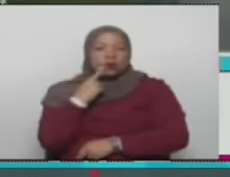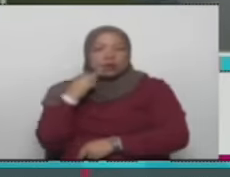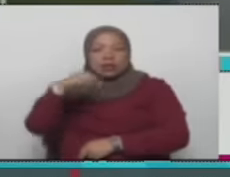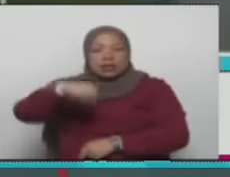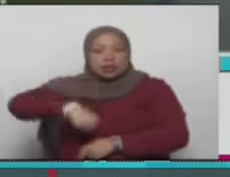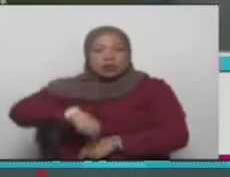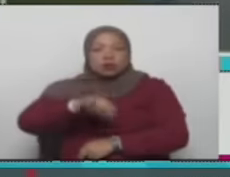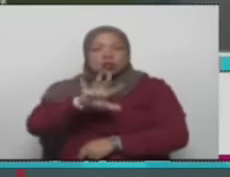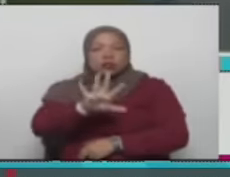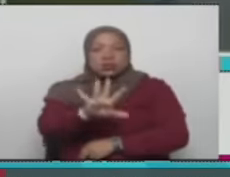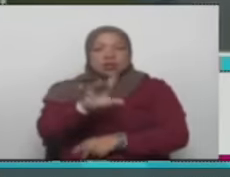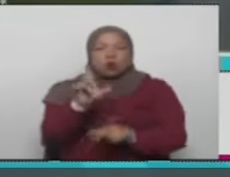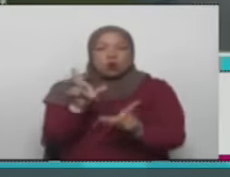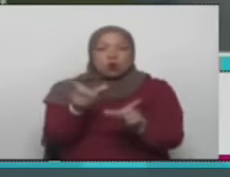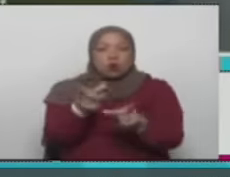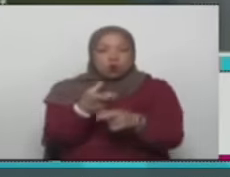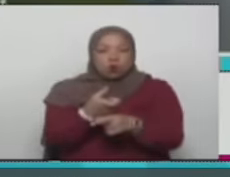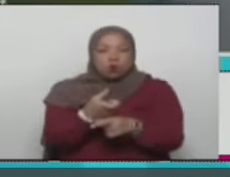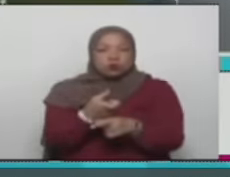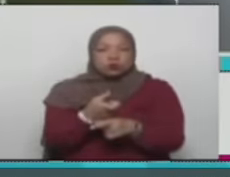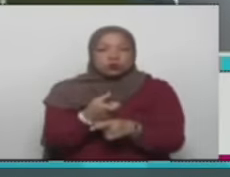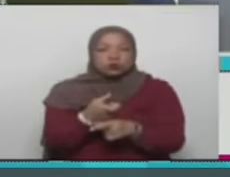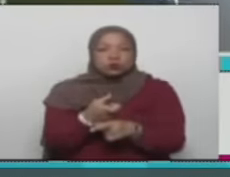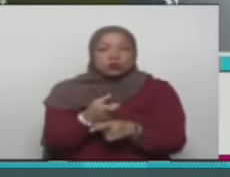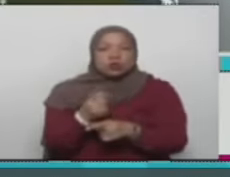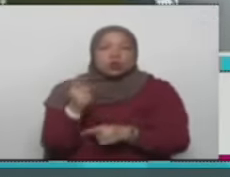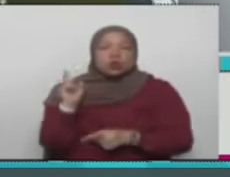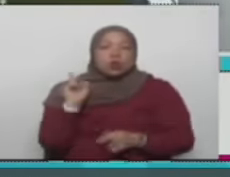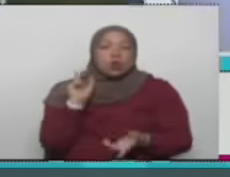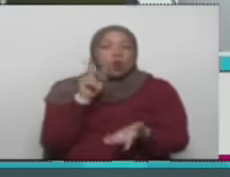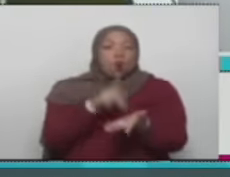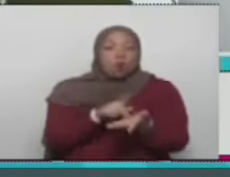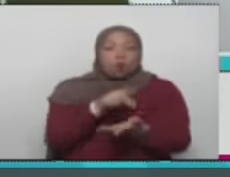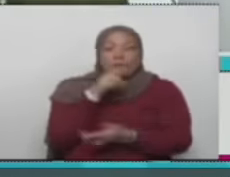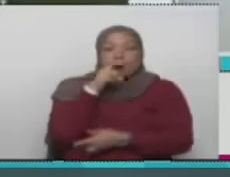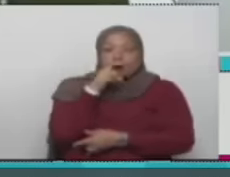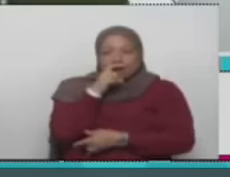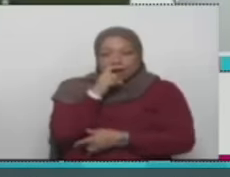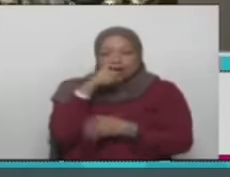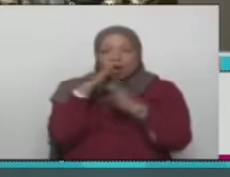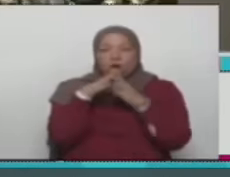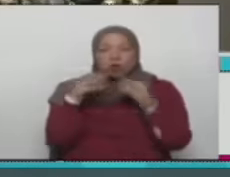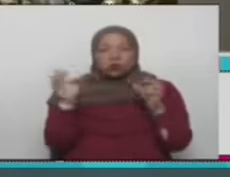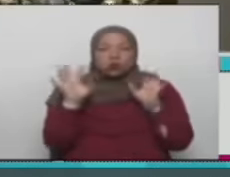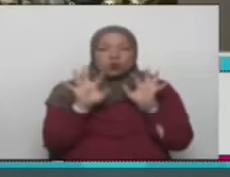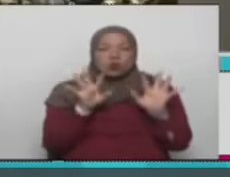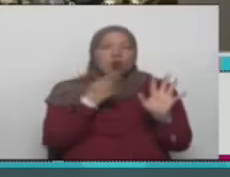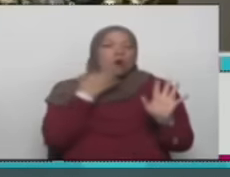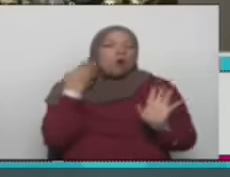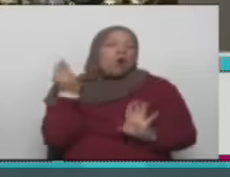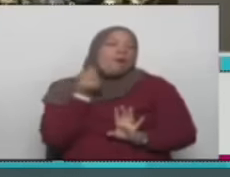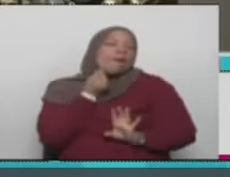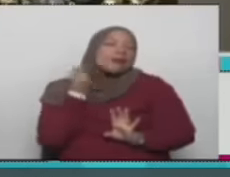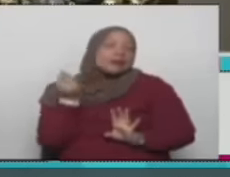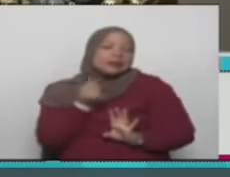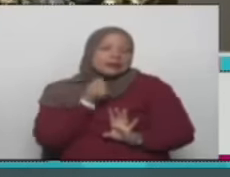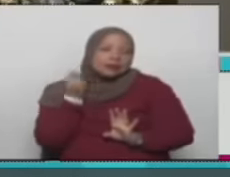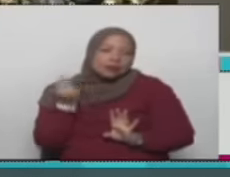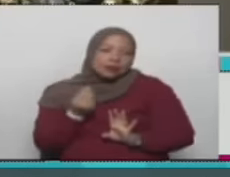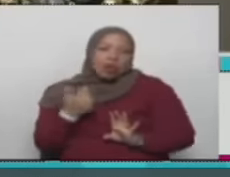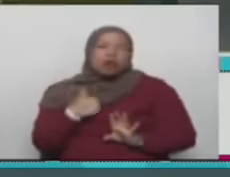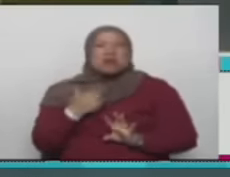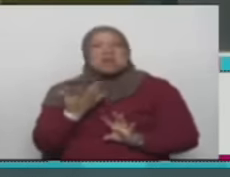hoy, 5 de agosto, estaba usted allí, estaba yo también. Éramos unos chamitos. Bueno, yo no tanto,